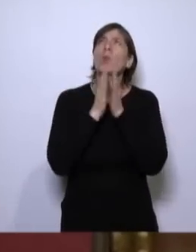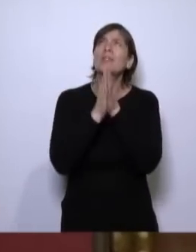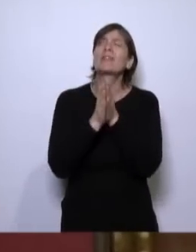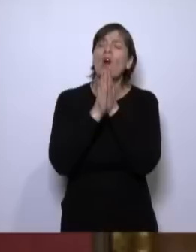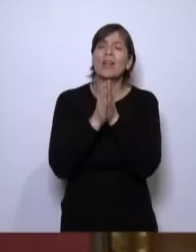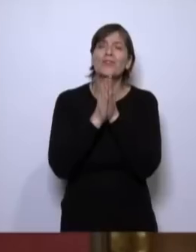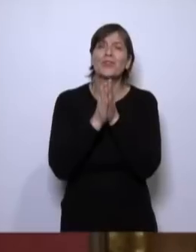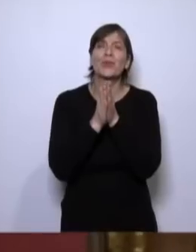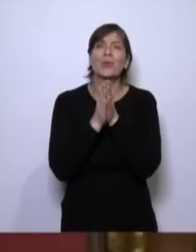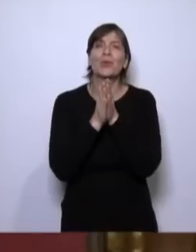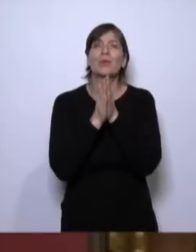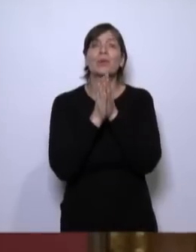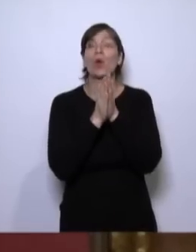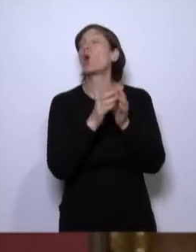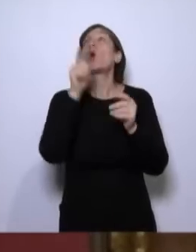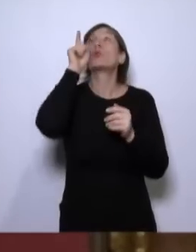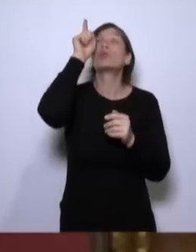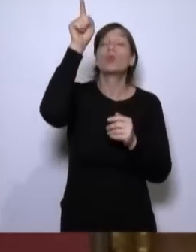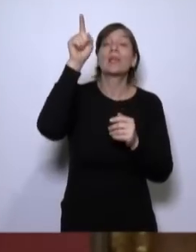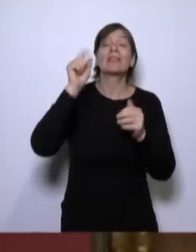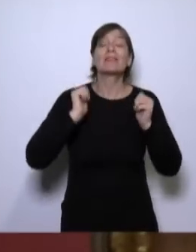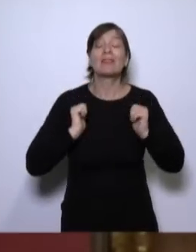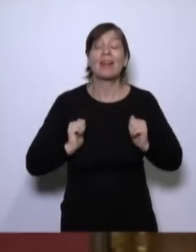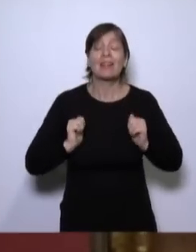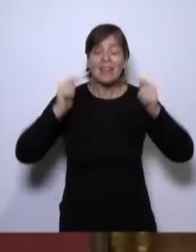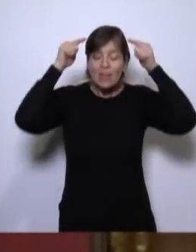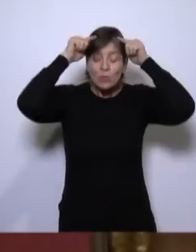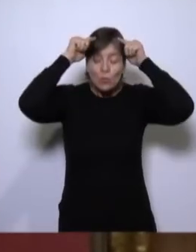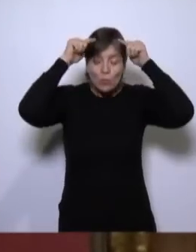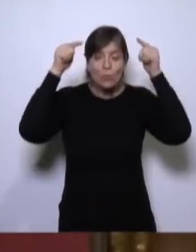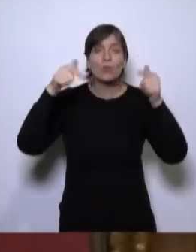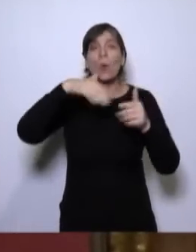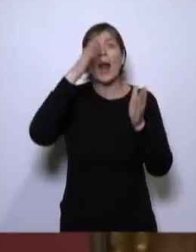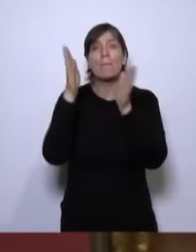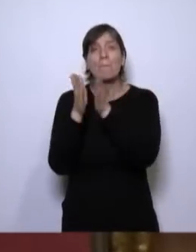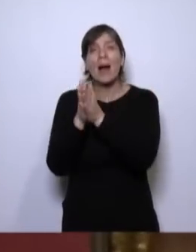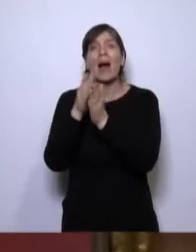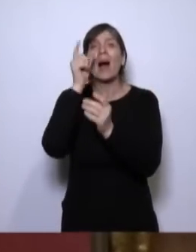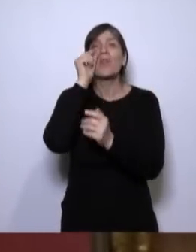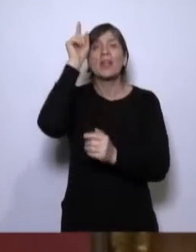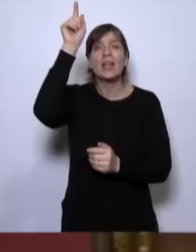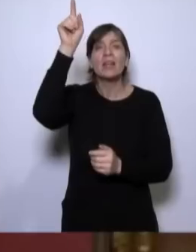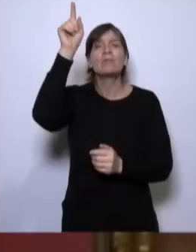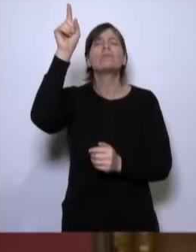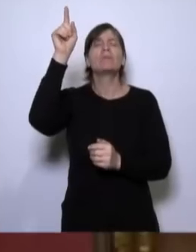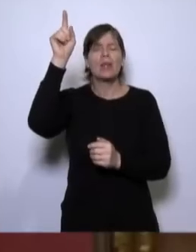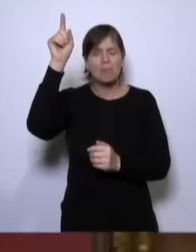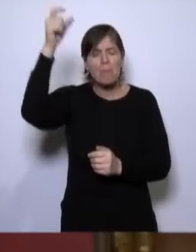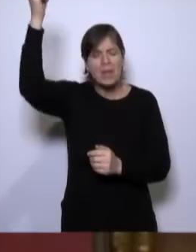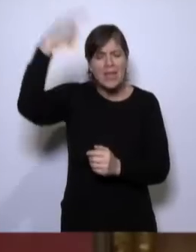escucha nuestra oración. Tú que reinas junto al Padre,